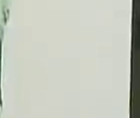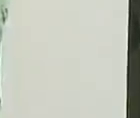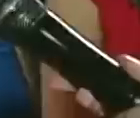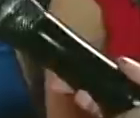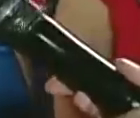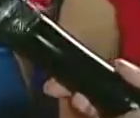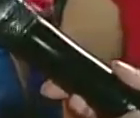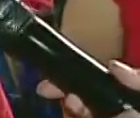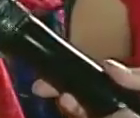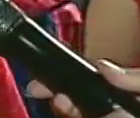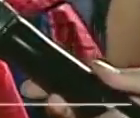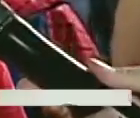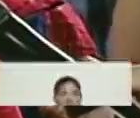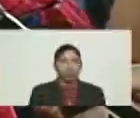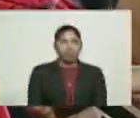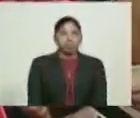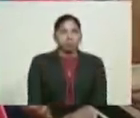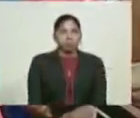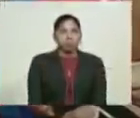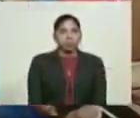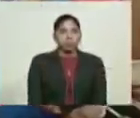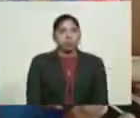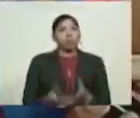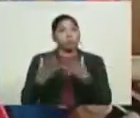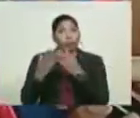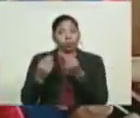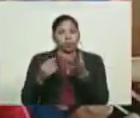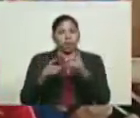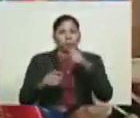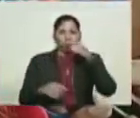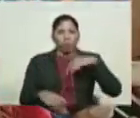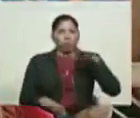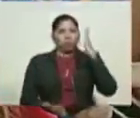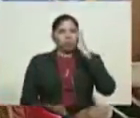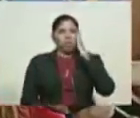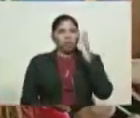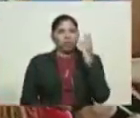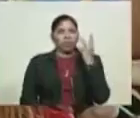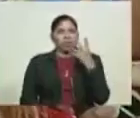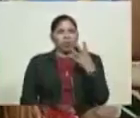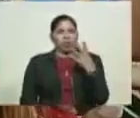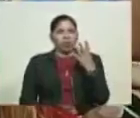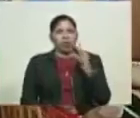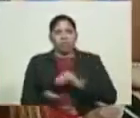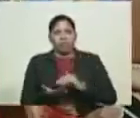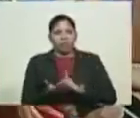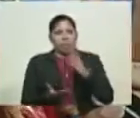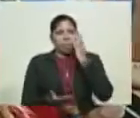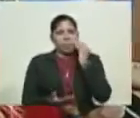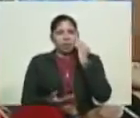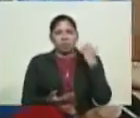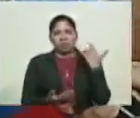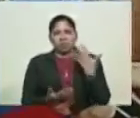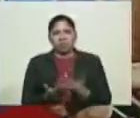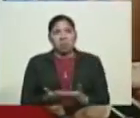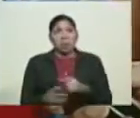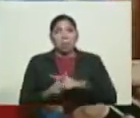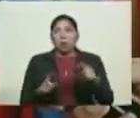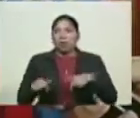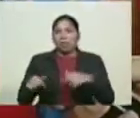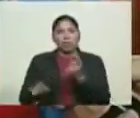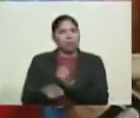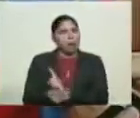sabe votar, porque son muchas las 24 elecciones con esta, ya el pueblo sabe votar, pero esta es la más rápida de todas.